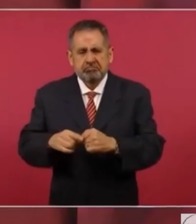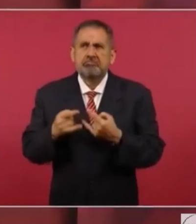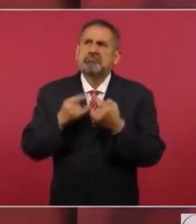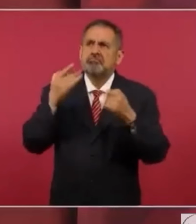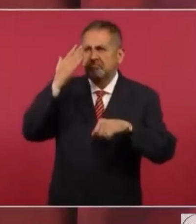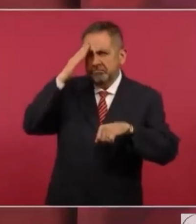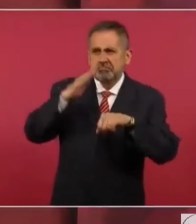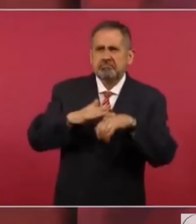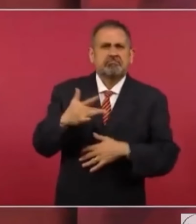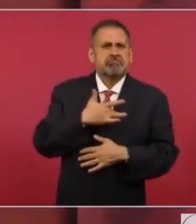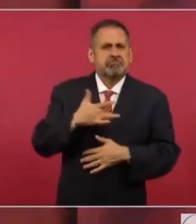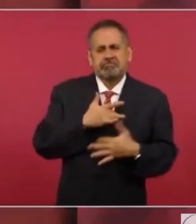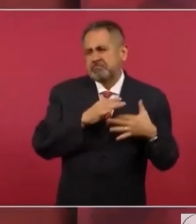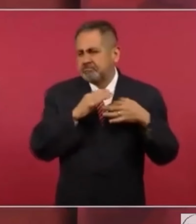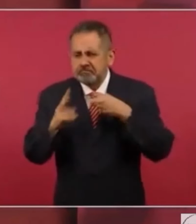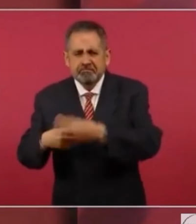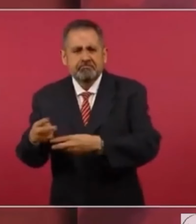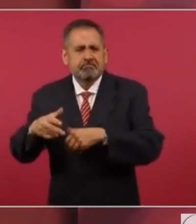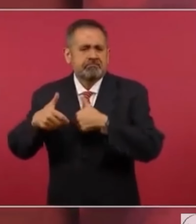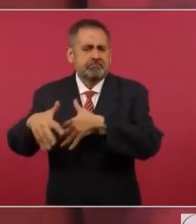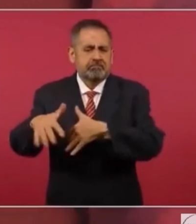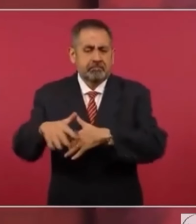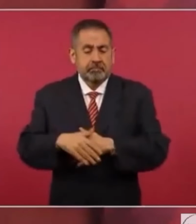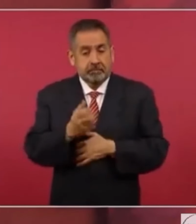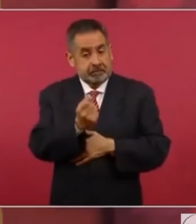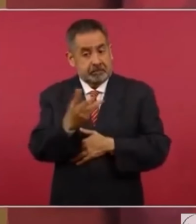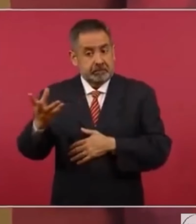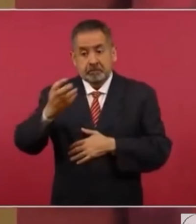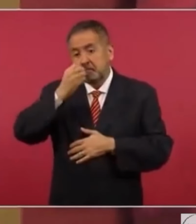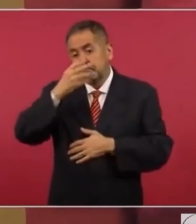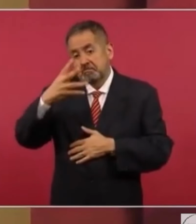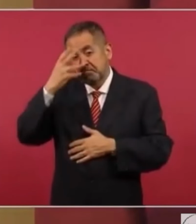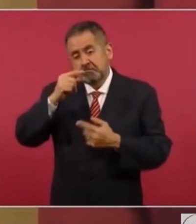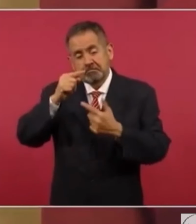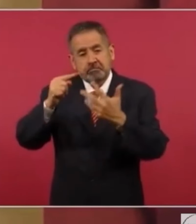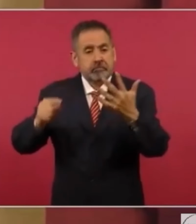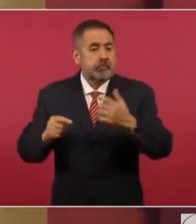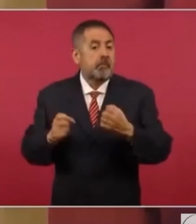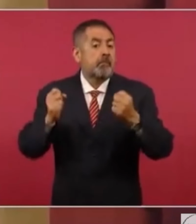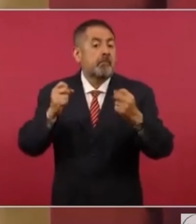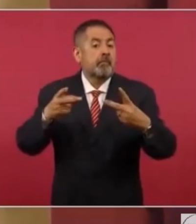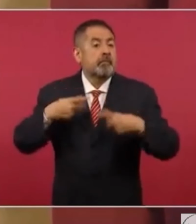mi corazón. Y una que nos pareció, la verdad, es que bastante bonita, es que